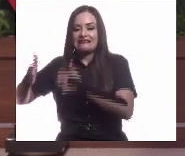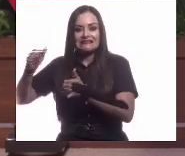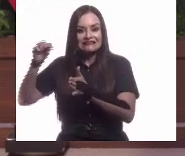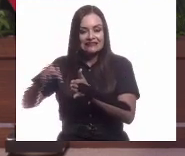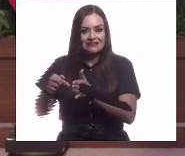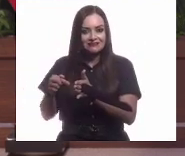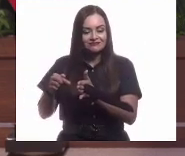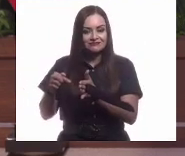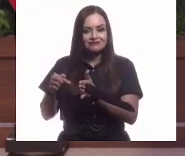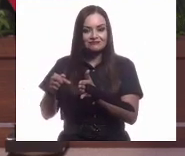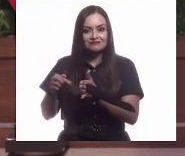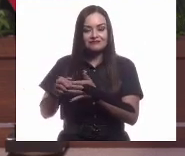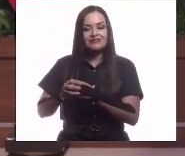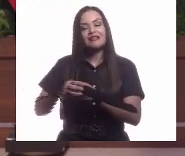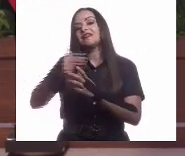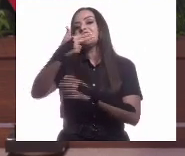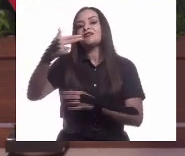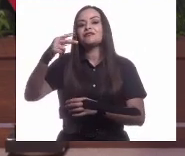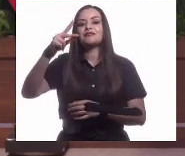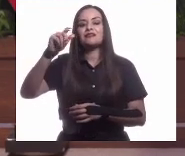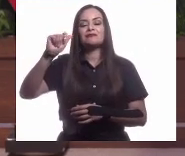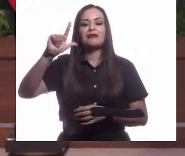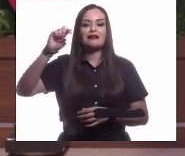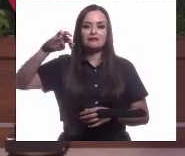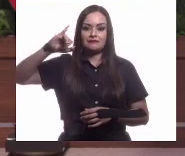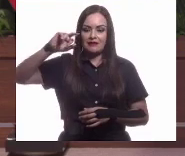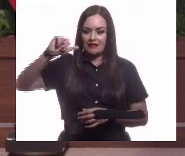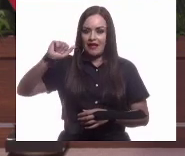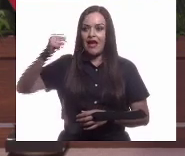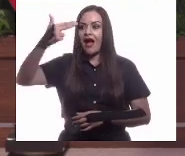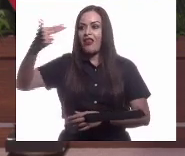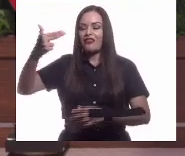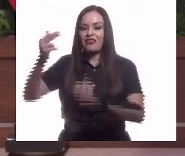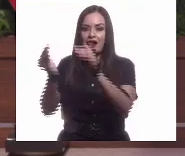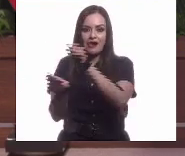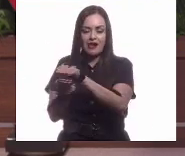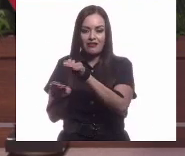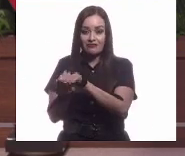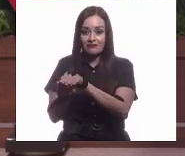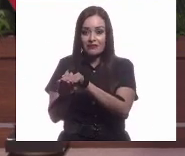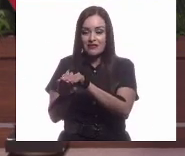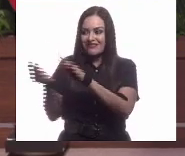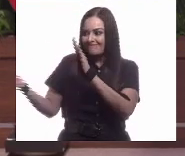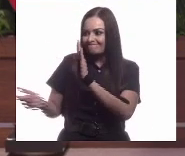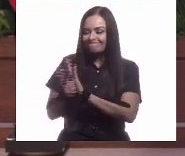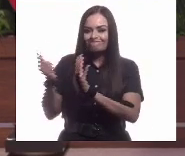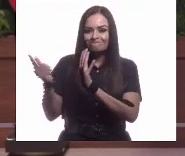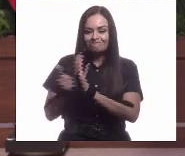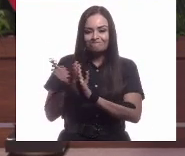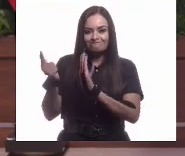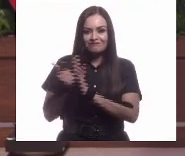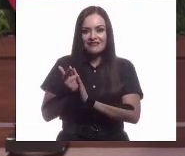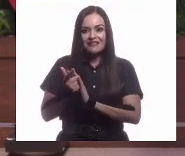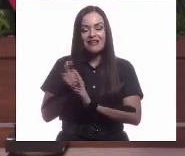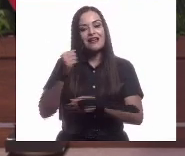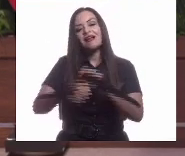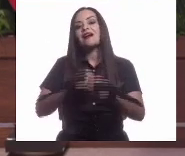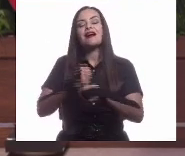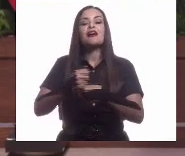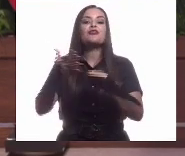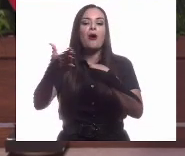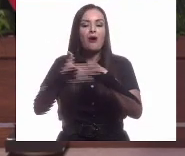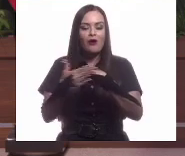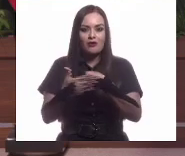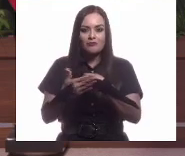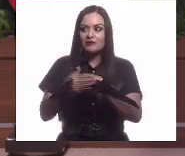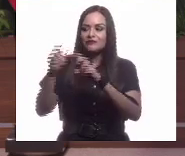escénico desde Palmira hasta La Concha, pero por arriba del Cerro de la Calavera. En el primer semestre del próximo año